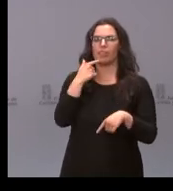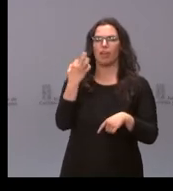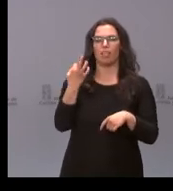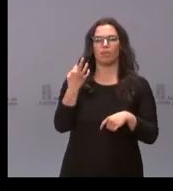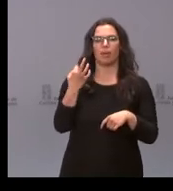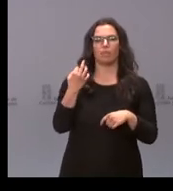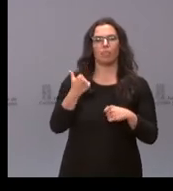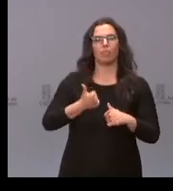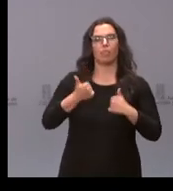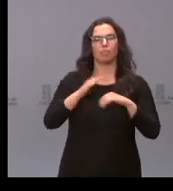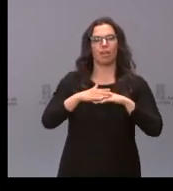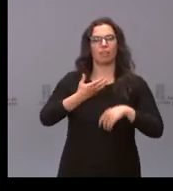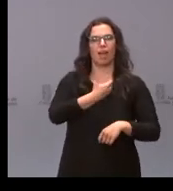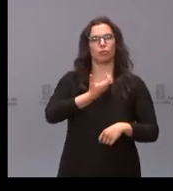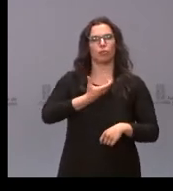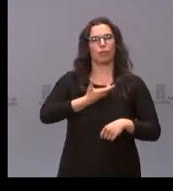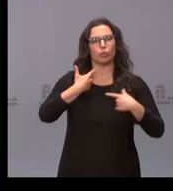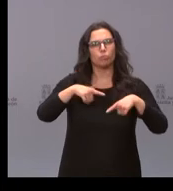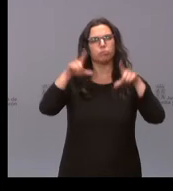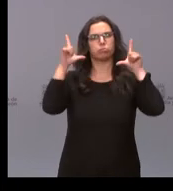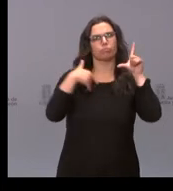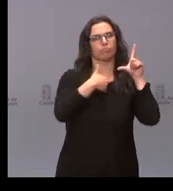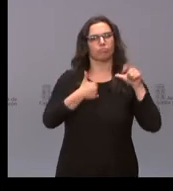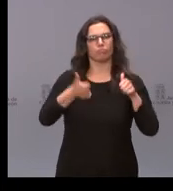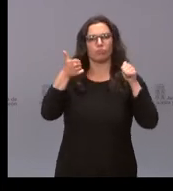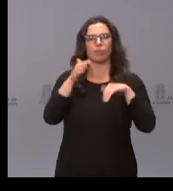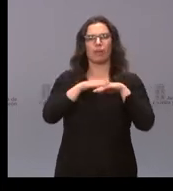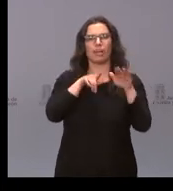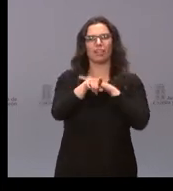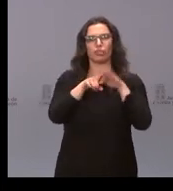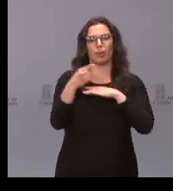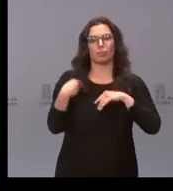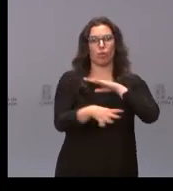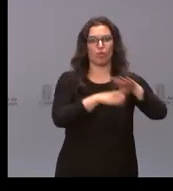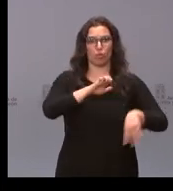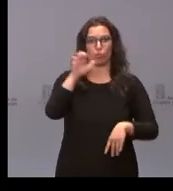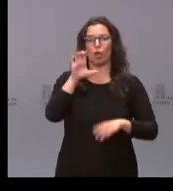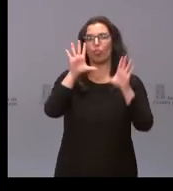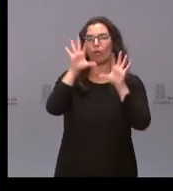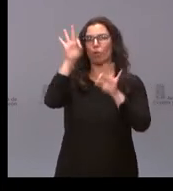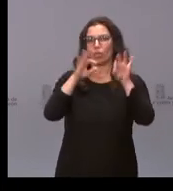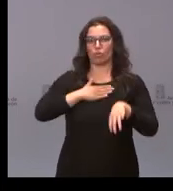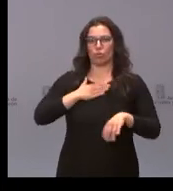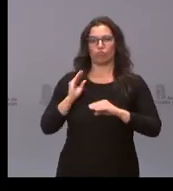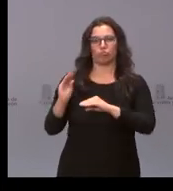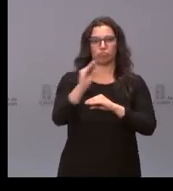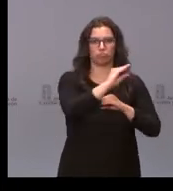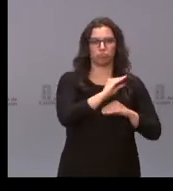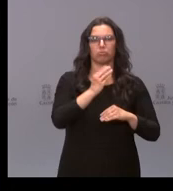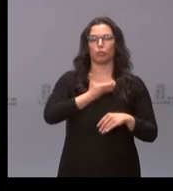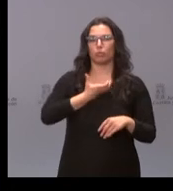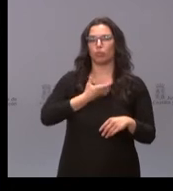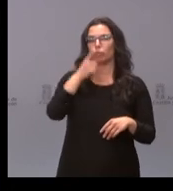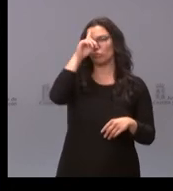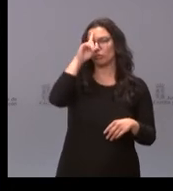protagonista de los ayuntamientos para gestionar al menos el 10 por ciento de esos fondos europeos no sé cómo lo ve el presidente de la junta y